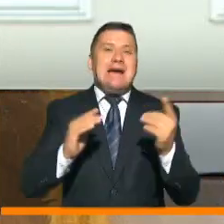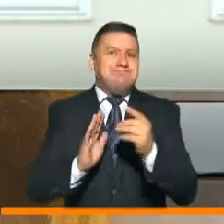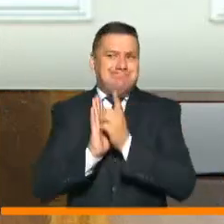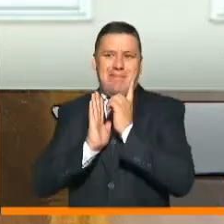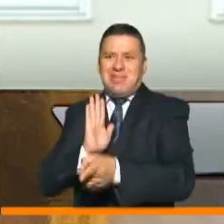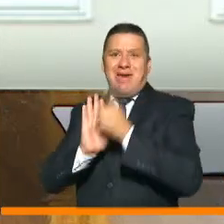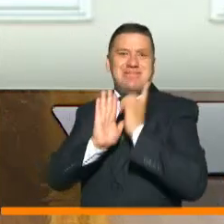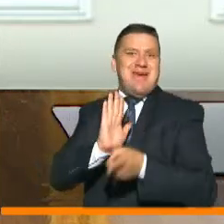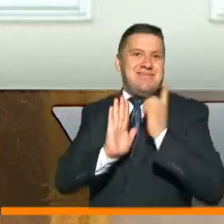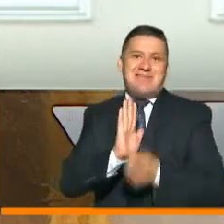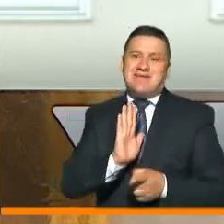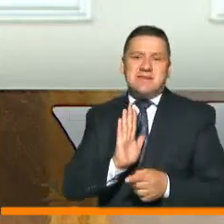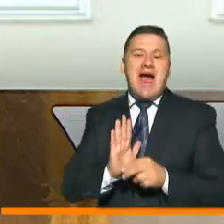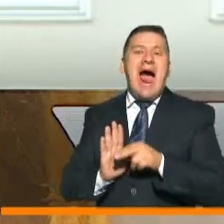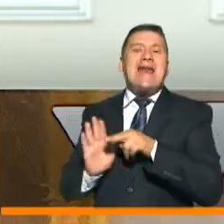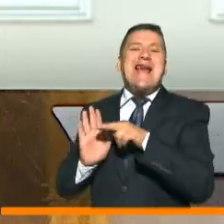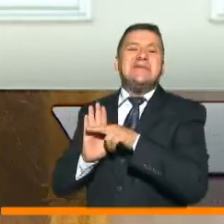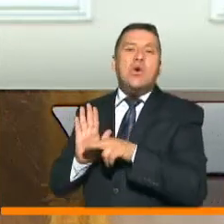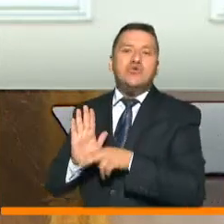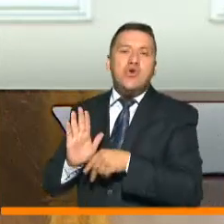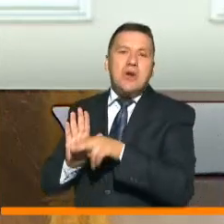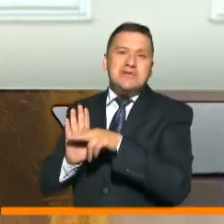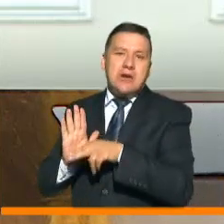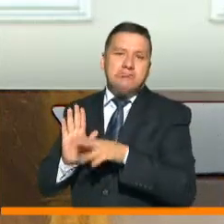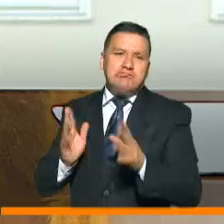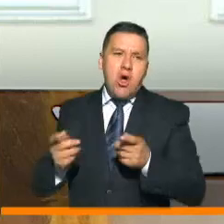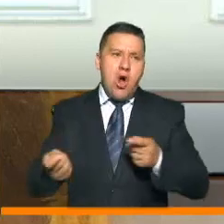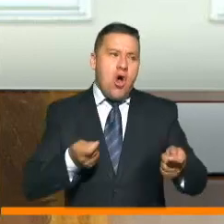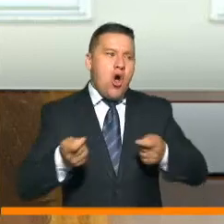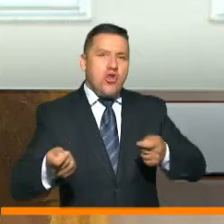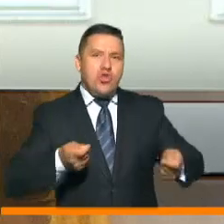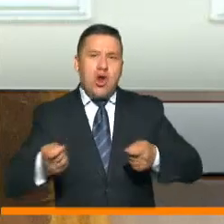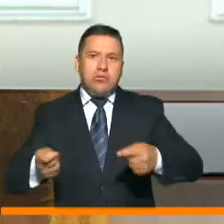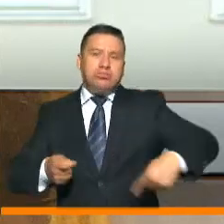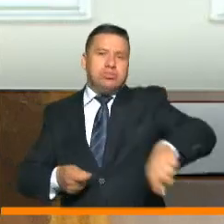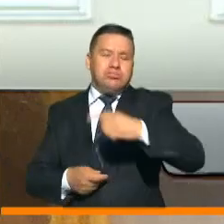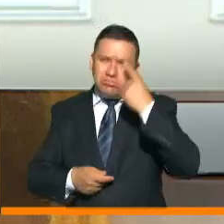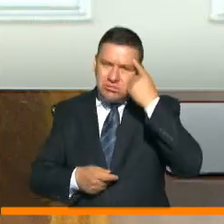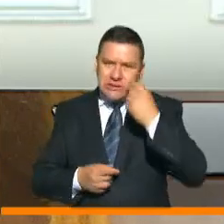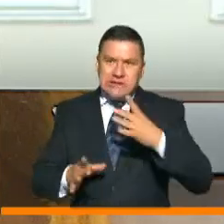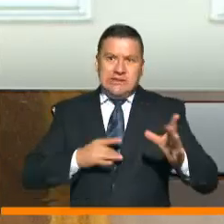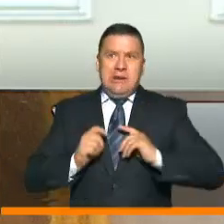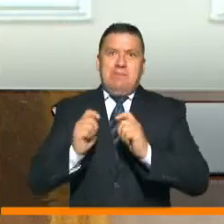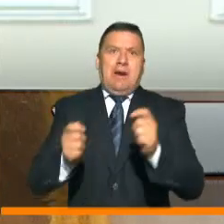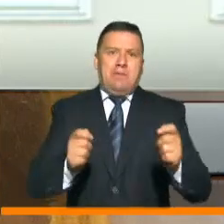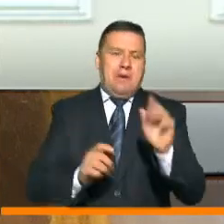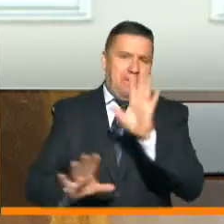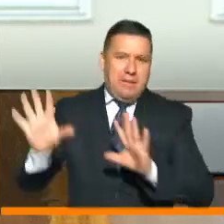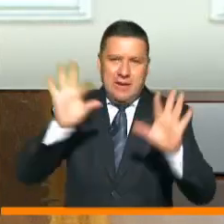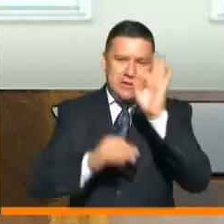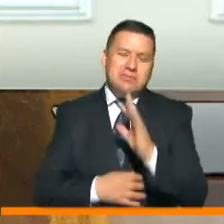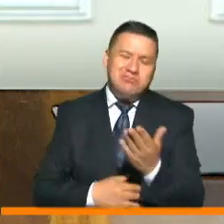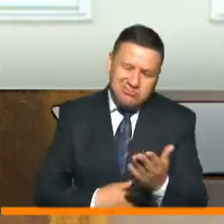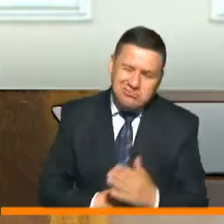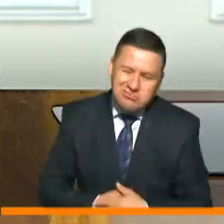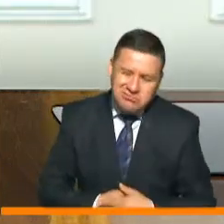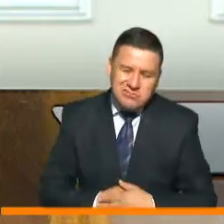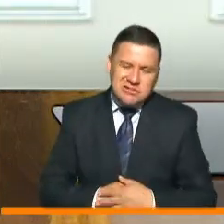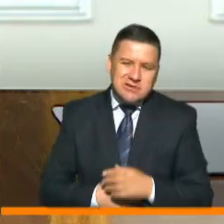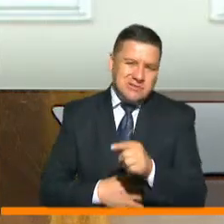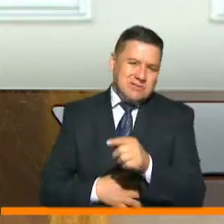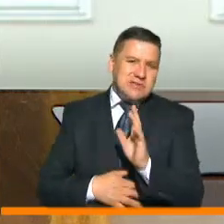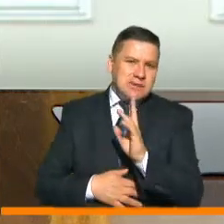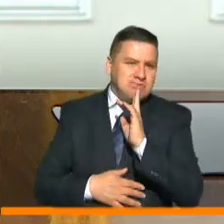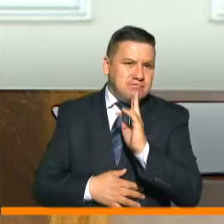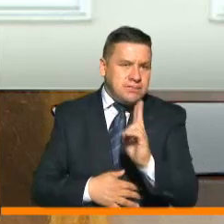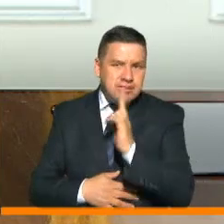de conformidad con la resolución y para ejercer un control sobre la capacidad de transmisión del virus, de manera que tengamos la capacidad